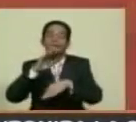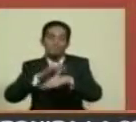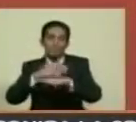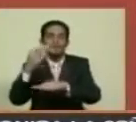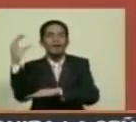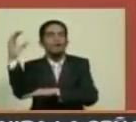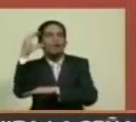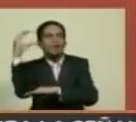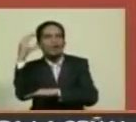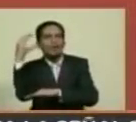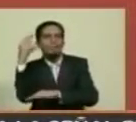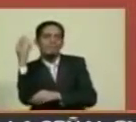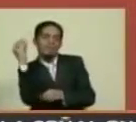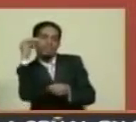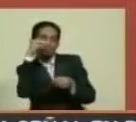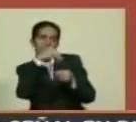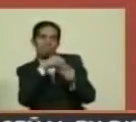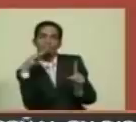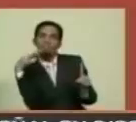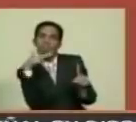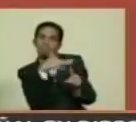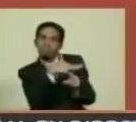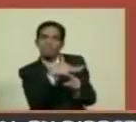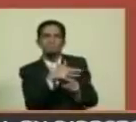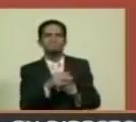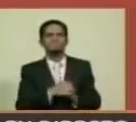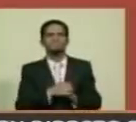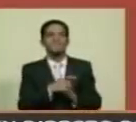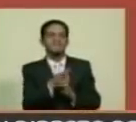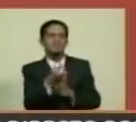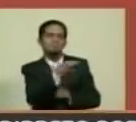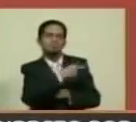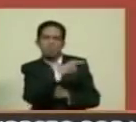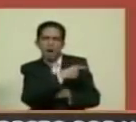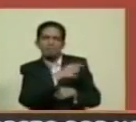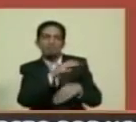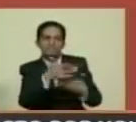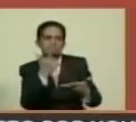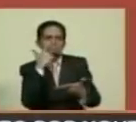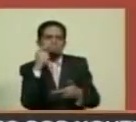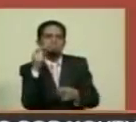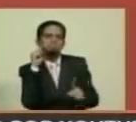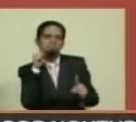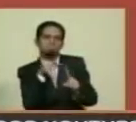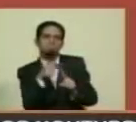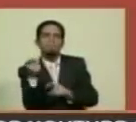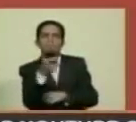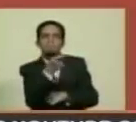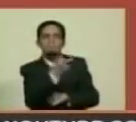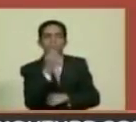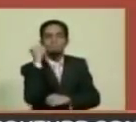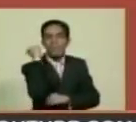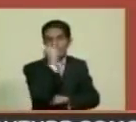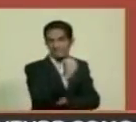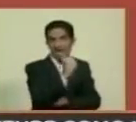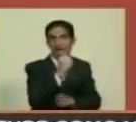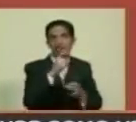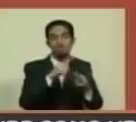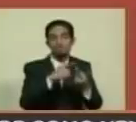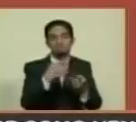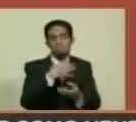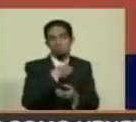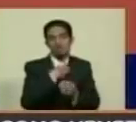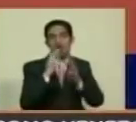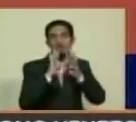de cierta extrema derecha venezolana. Lo estaban buscando para matarlo, para que no pudiera hacer esta confesión, e iba a ser